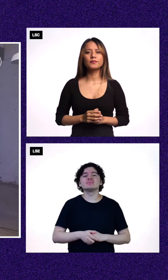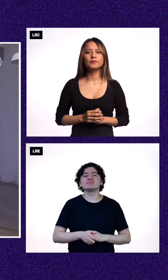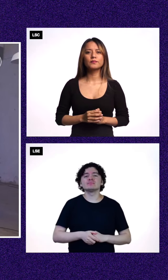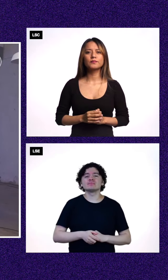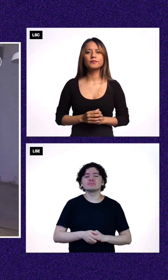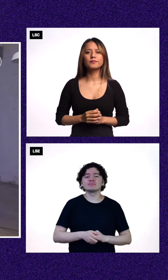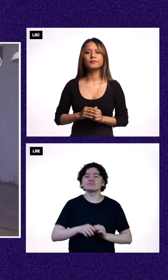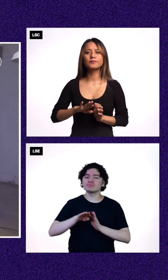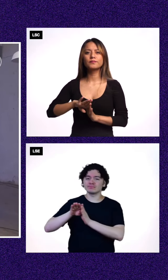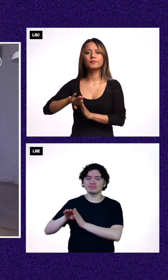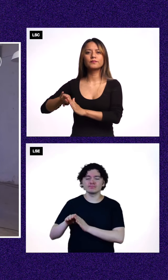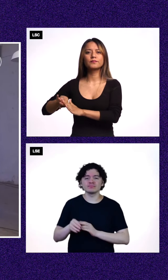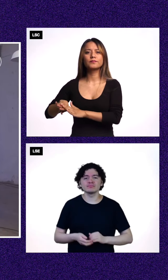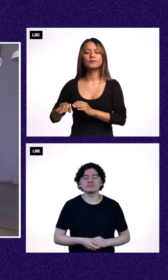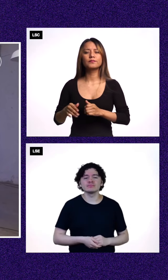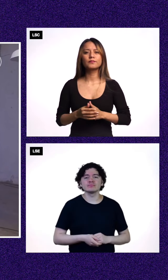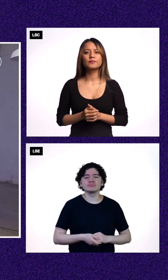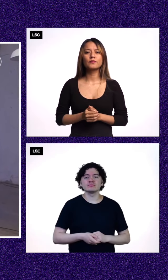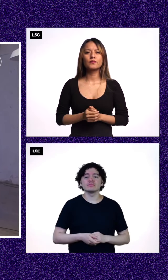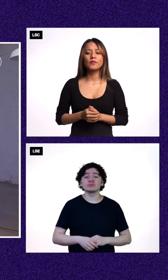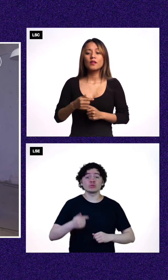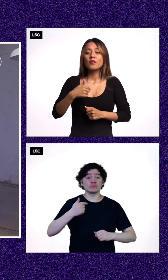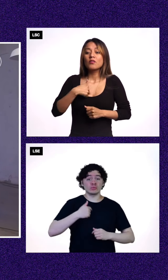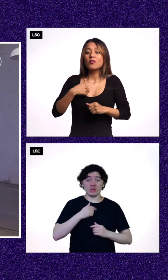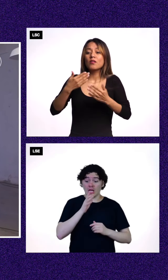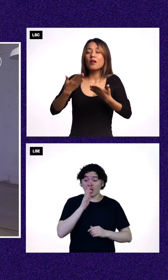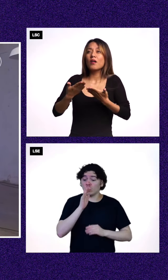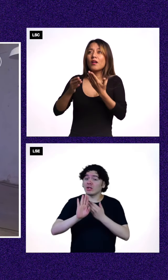Ante ti me acerco hoy